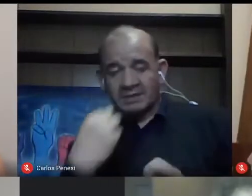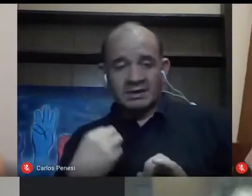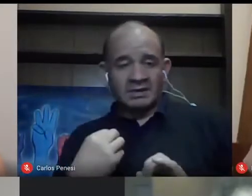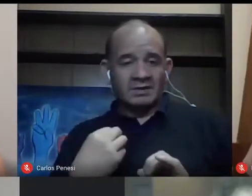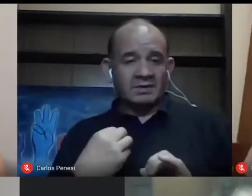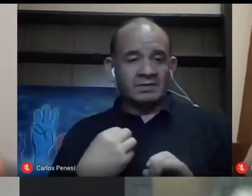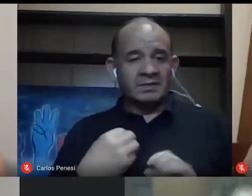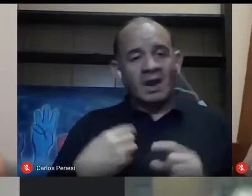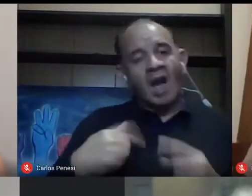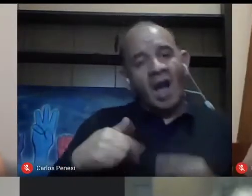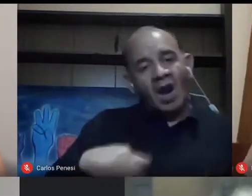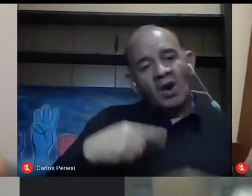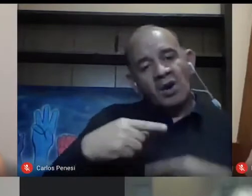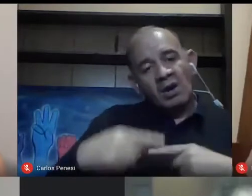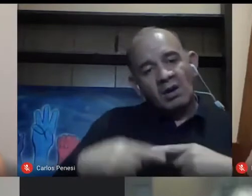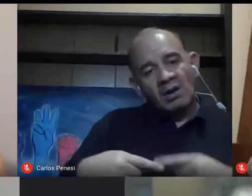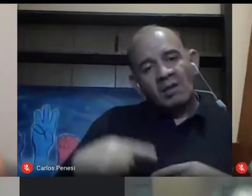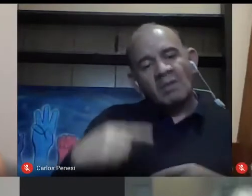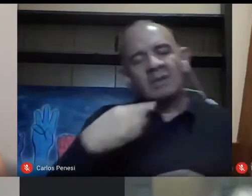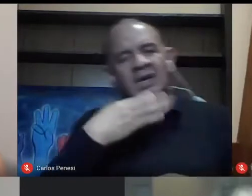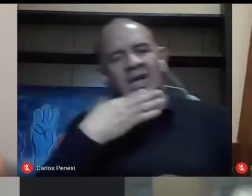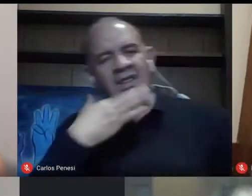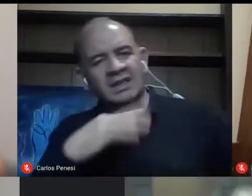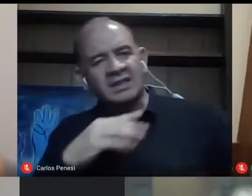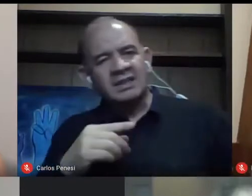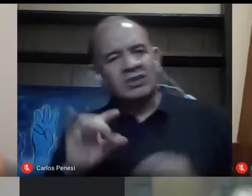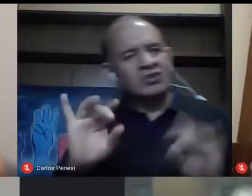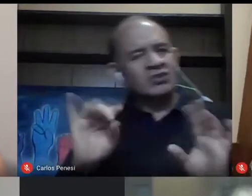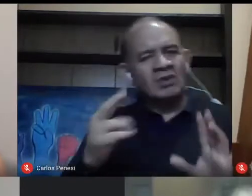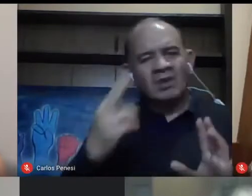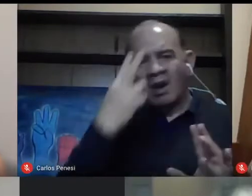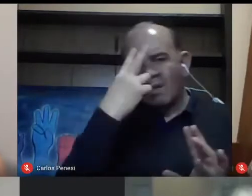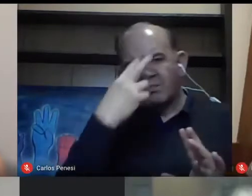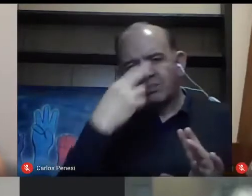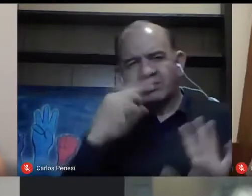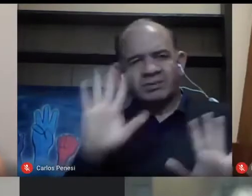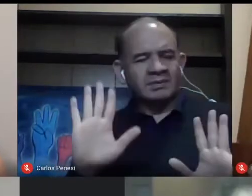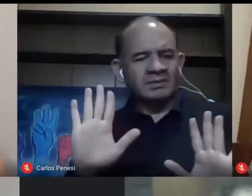siempre fue con un criterio muy amplio de que pudieran participar